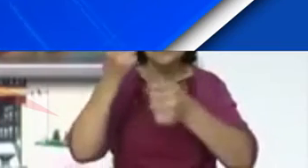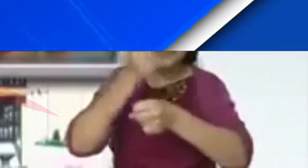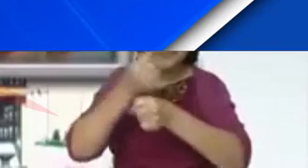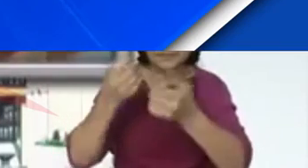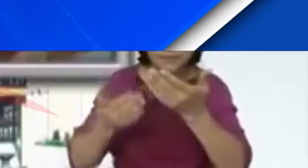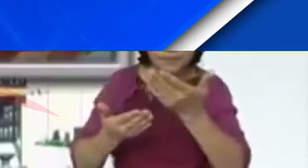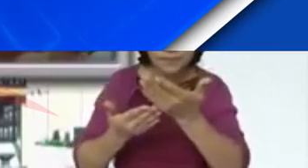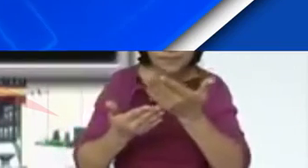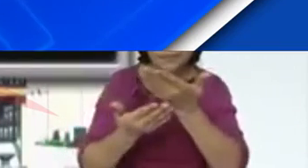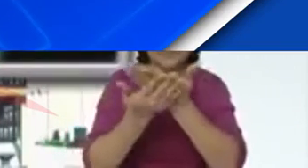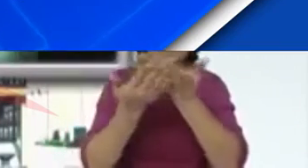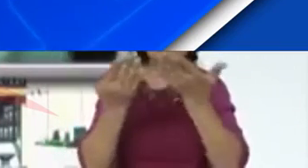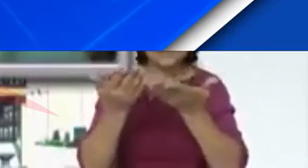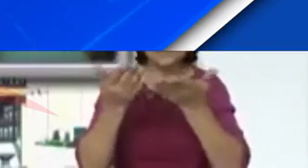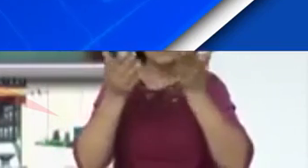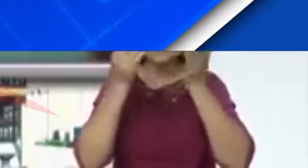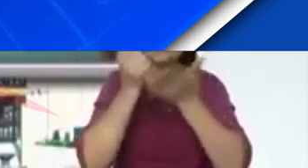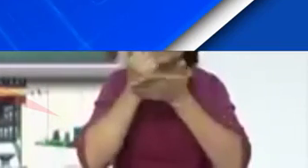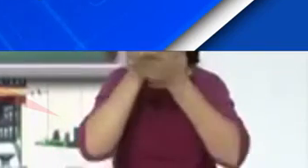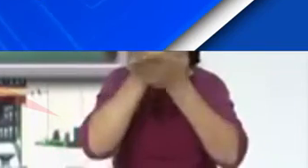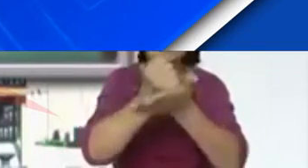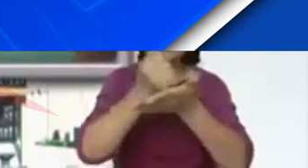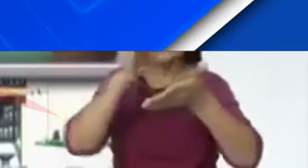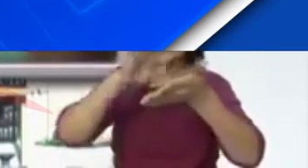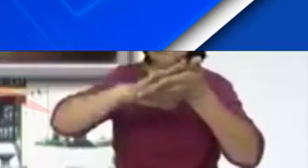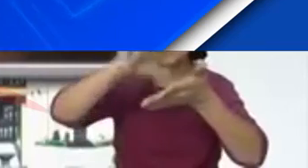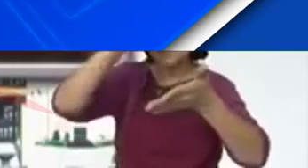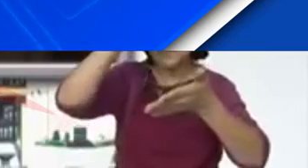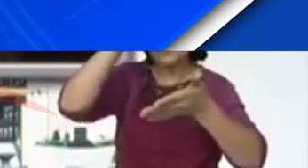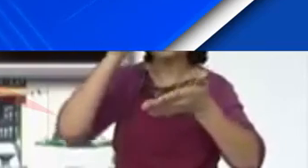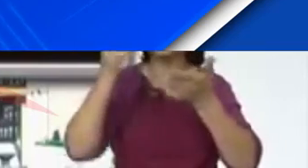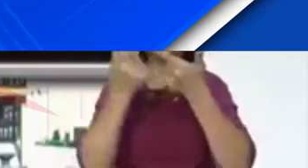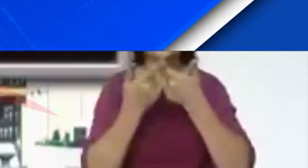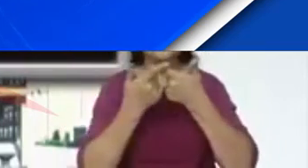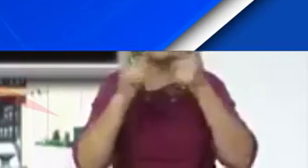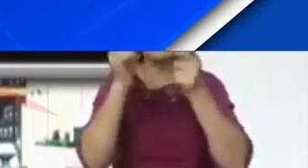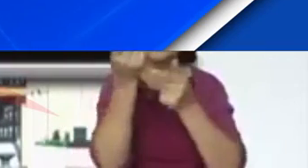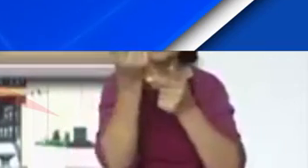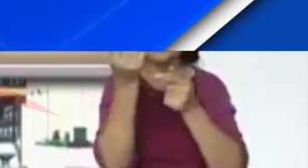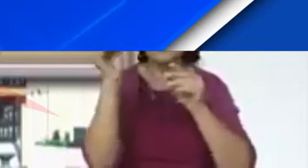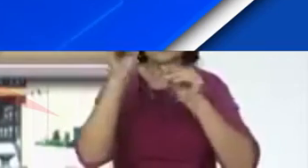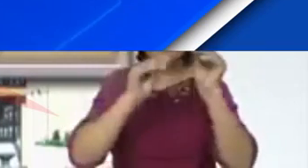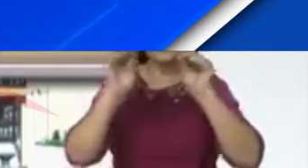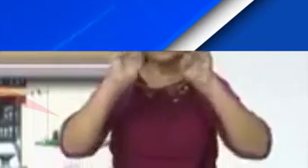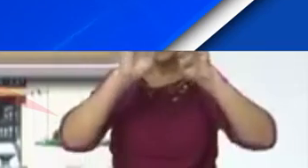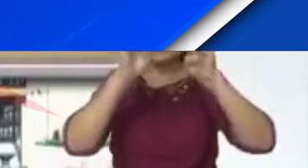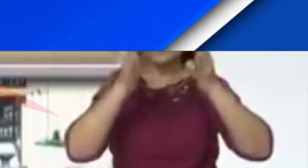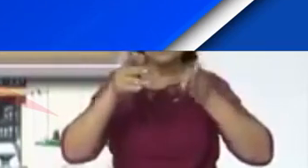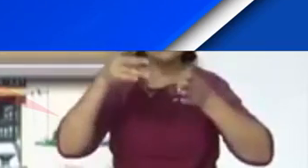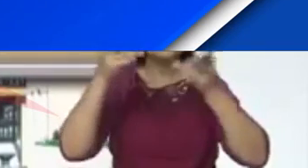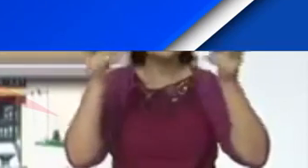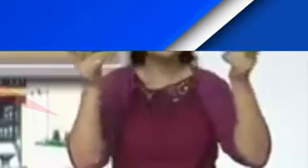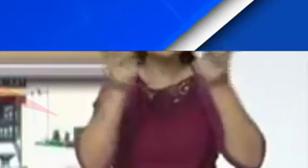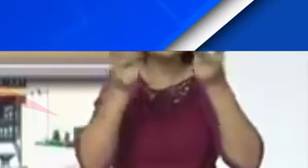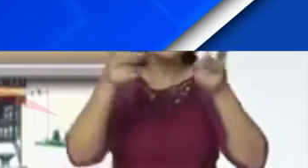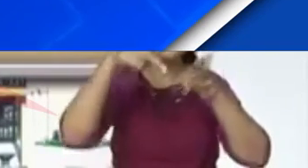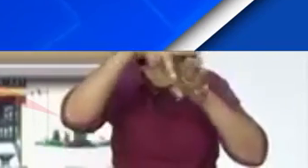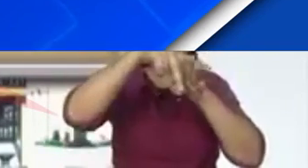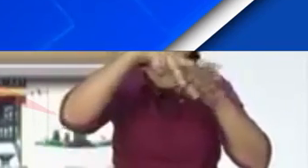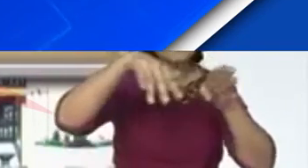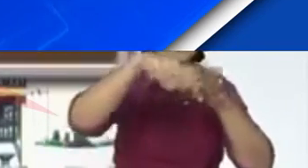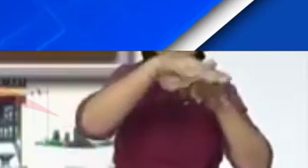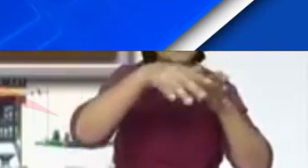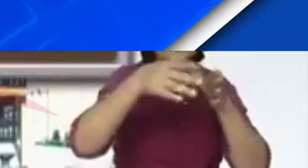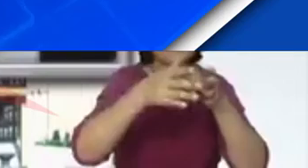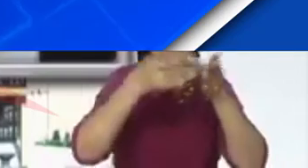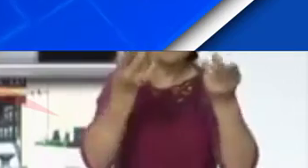e indirecta, empoderamiento y autonomía económica a mujeres rurales para la